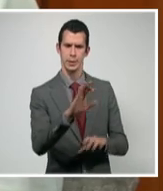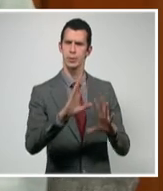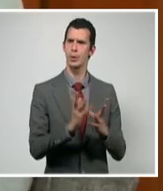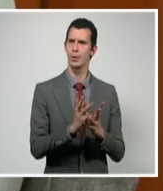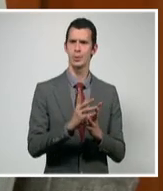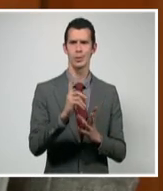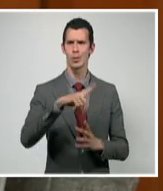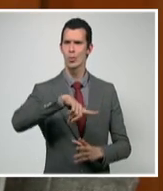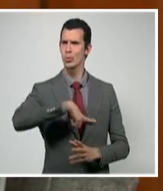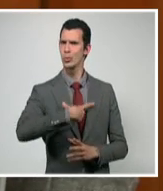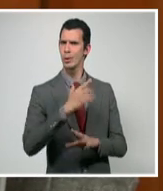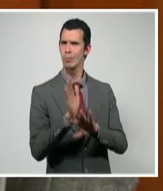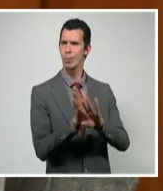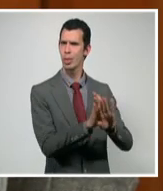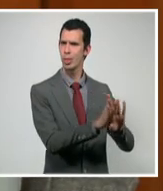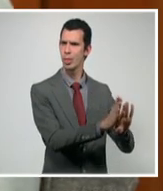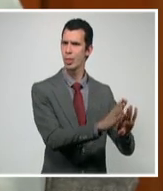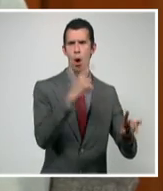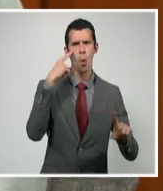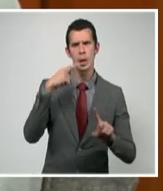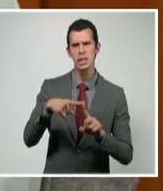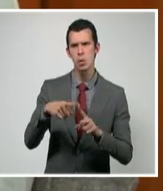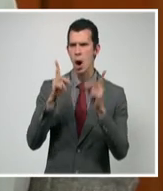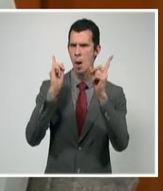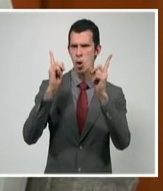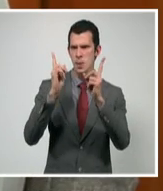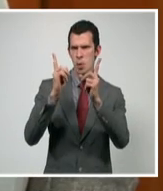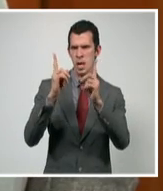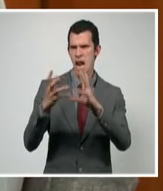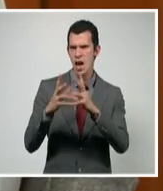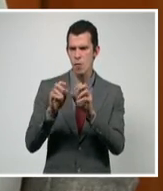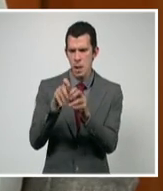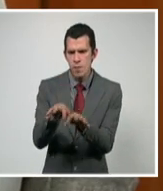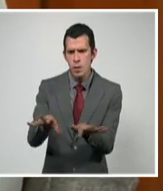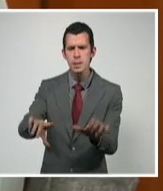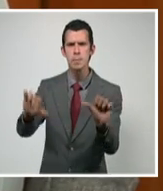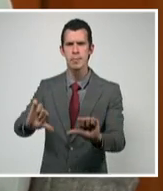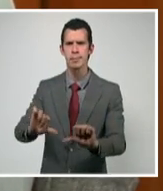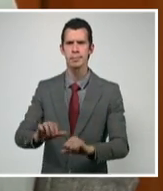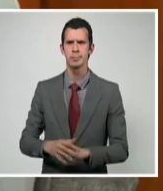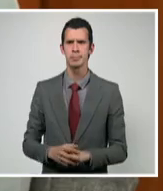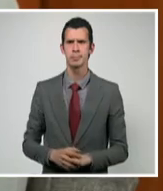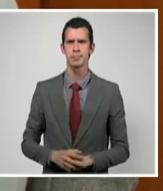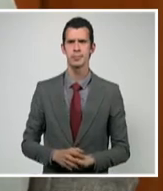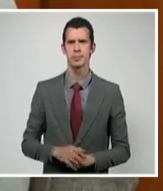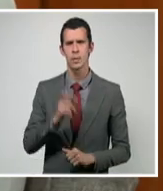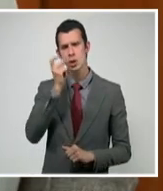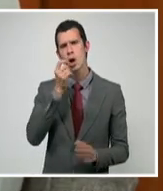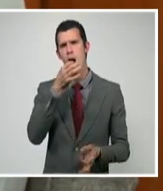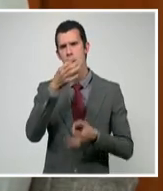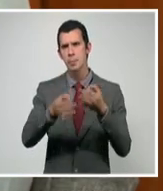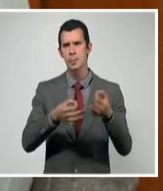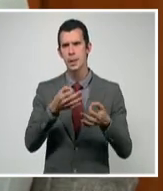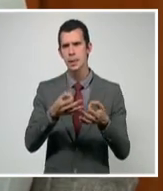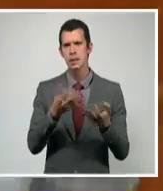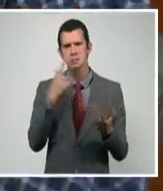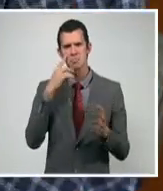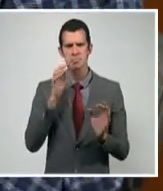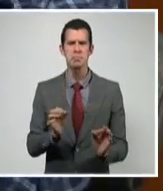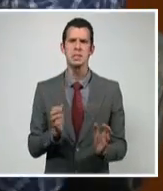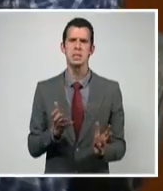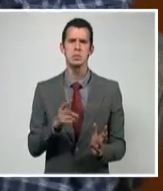la narrativa de la guerra cultural, empiezas a disfrazar de arte acciones que son pura